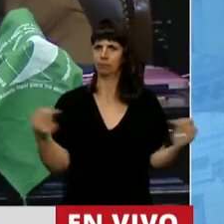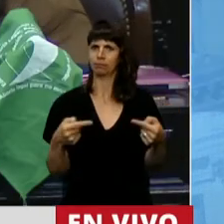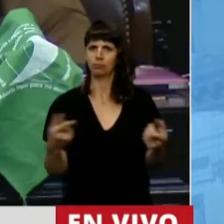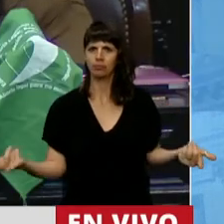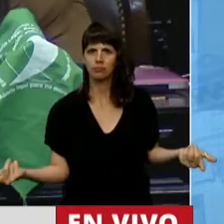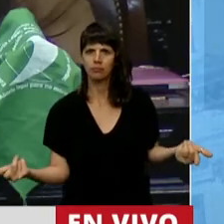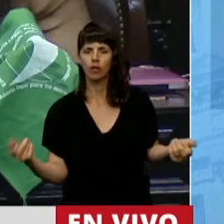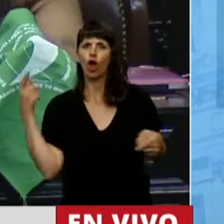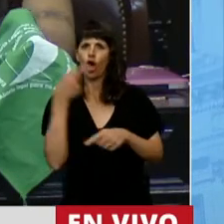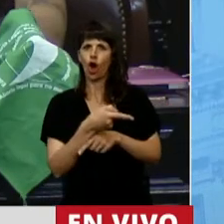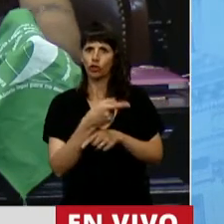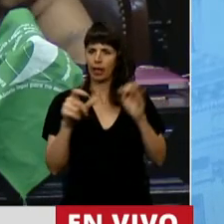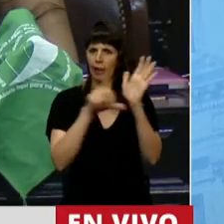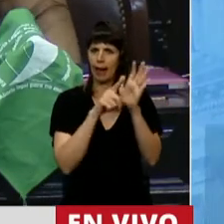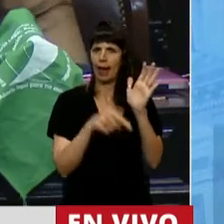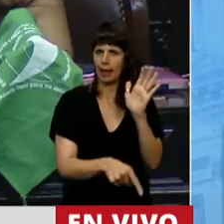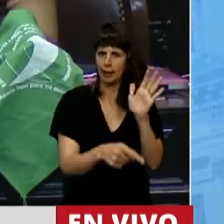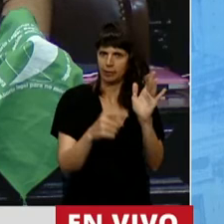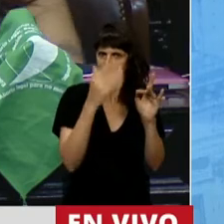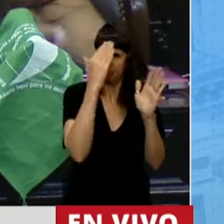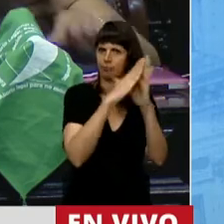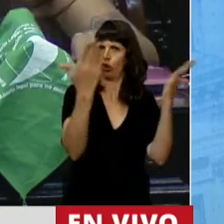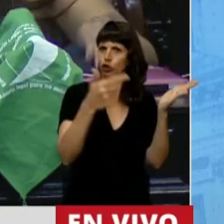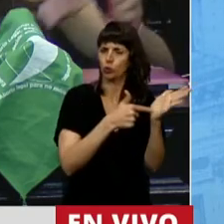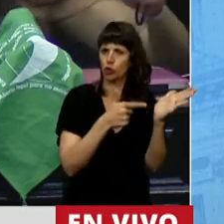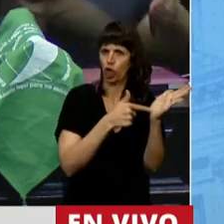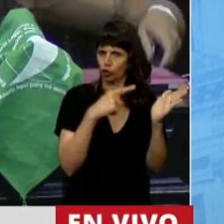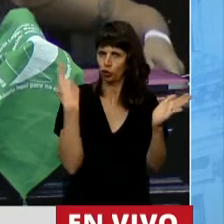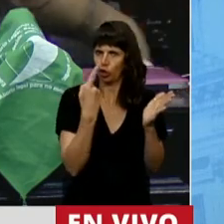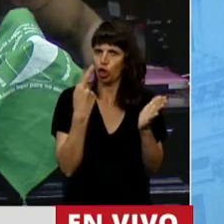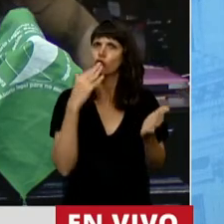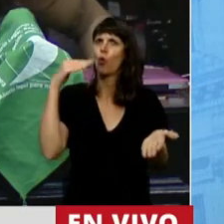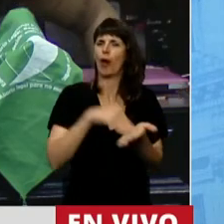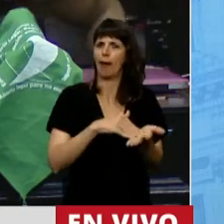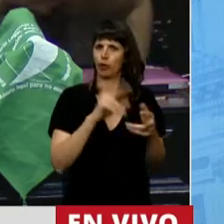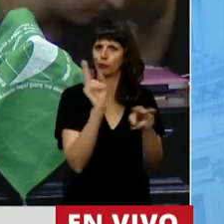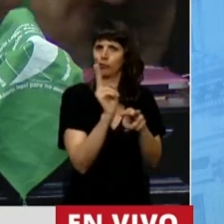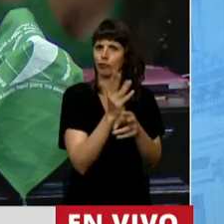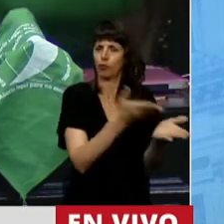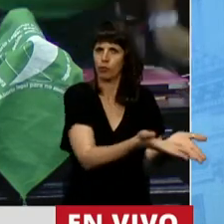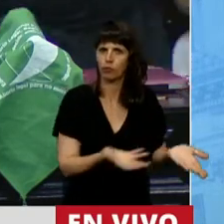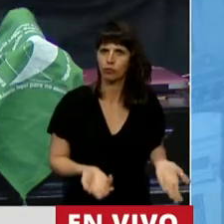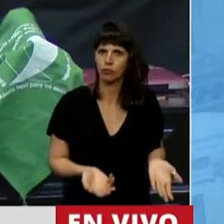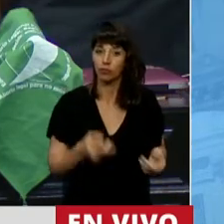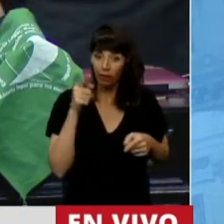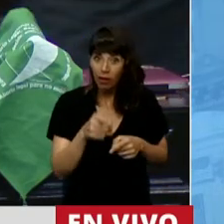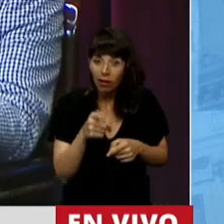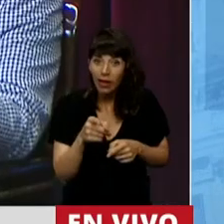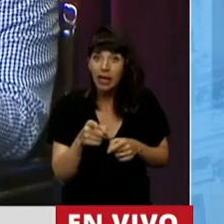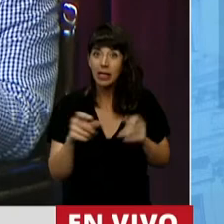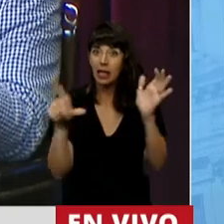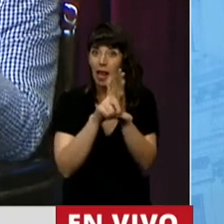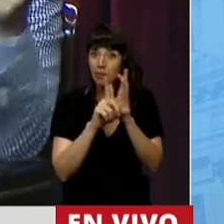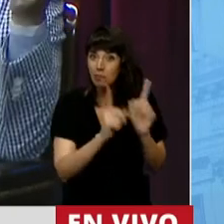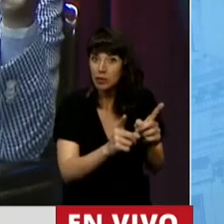fundamental que hemos jurado acatar y defender. Esa misma norma nos prohíbe que,